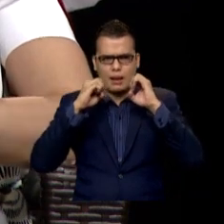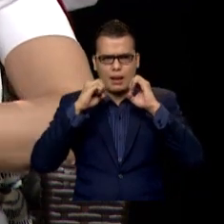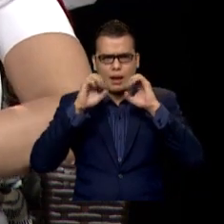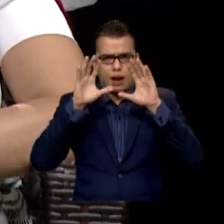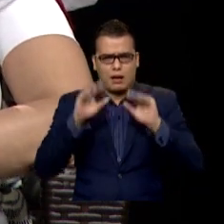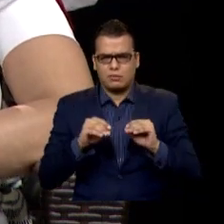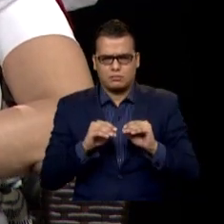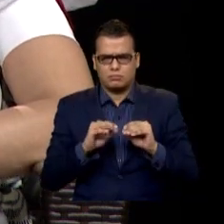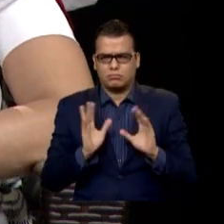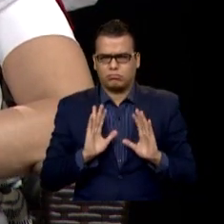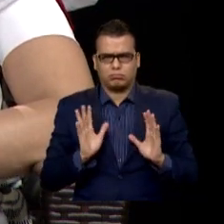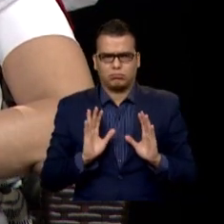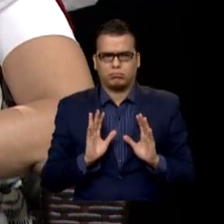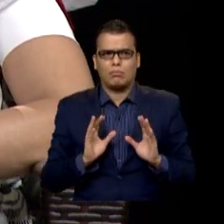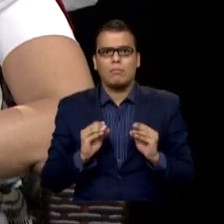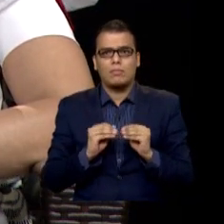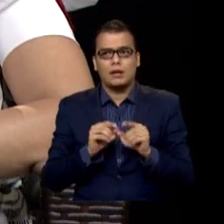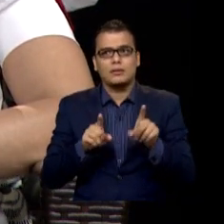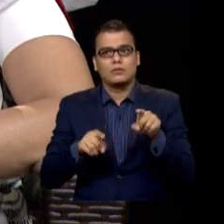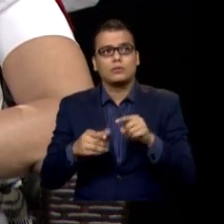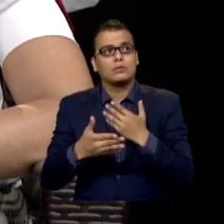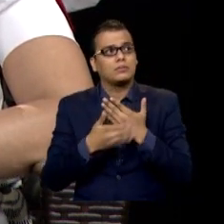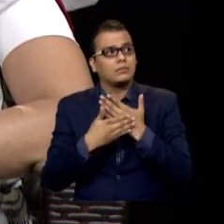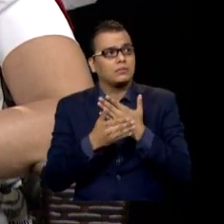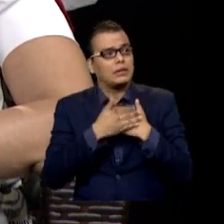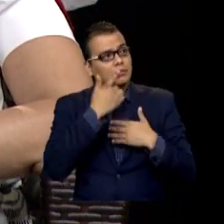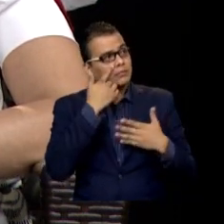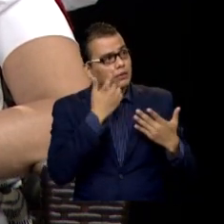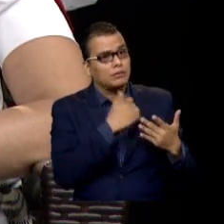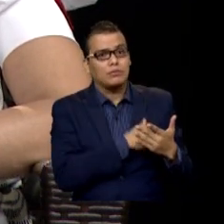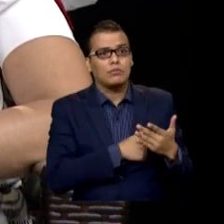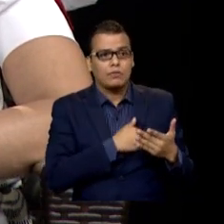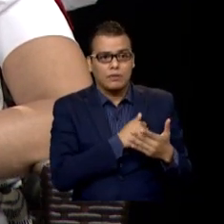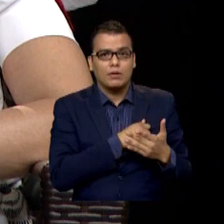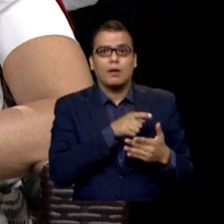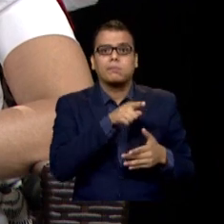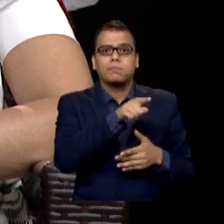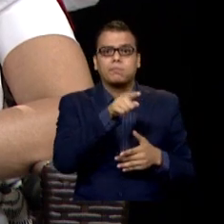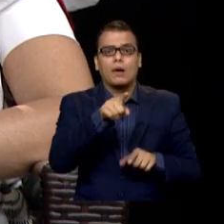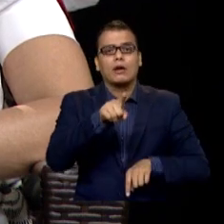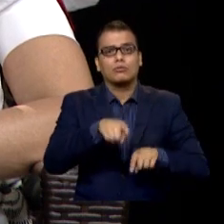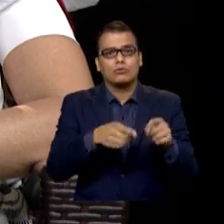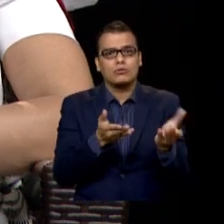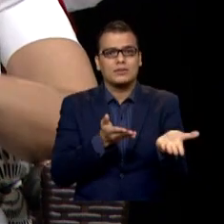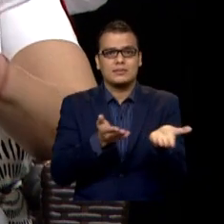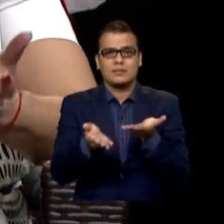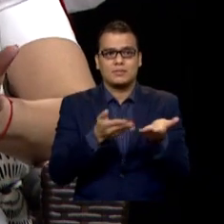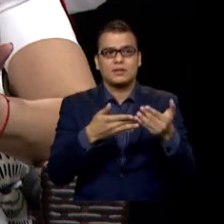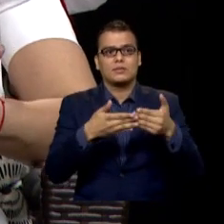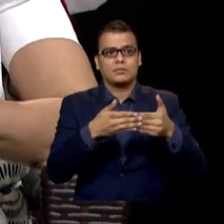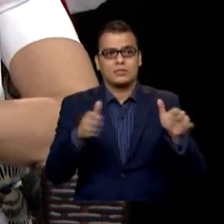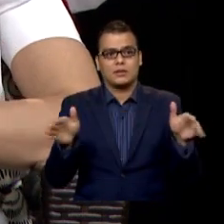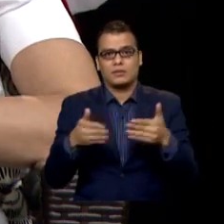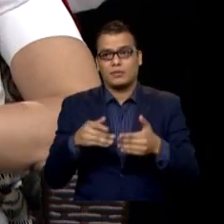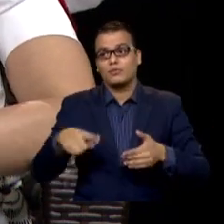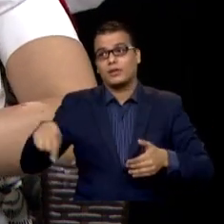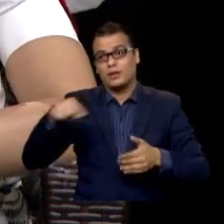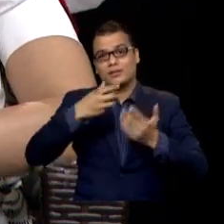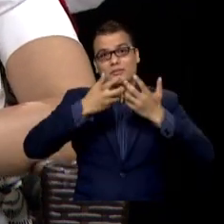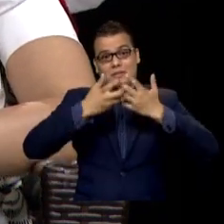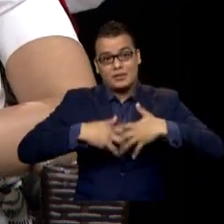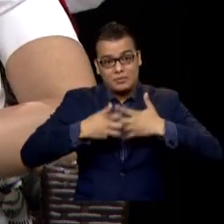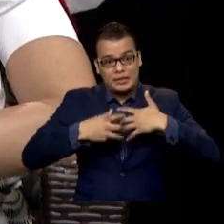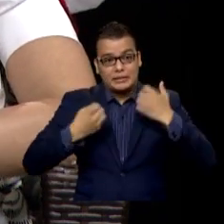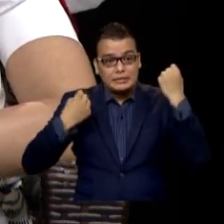están solicitando también las instituciones de salud abrir los servicios porque también son empresas, también